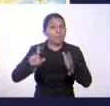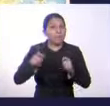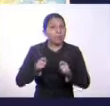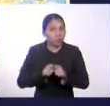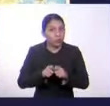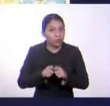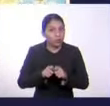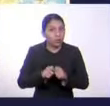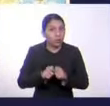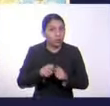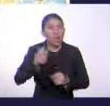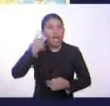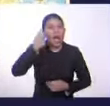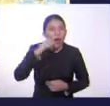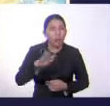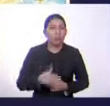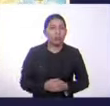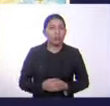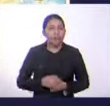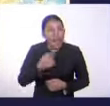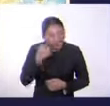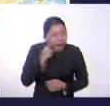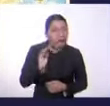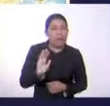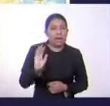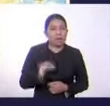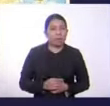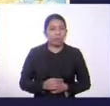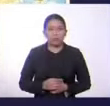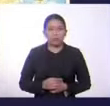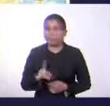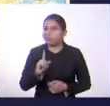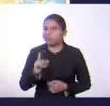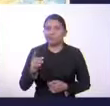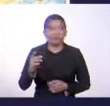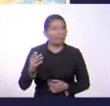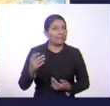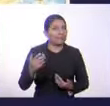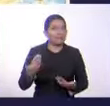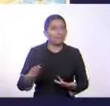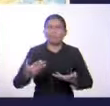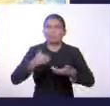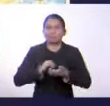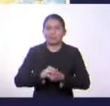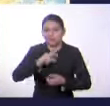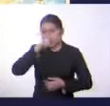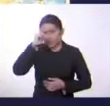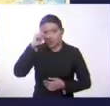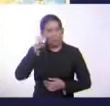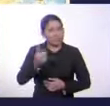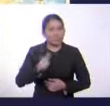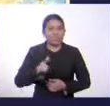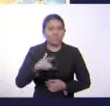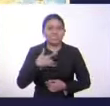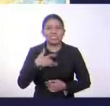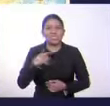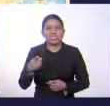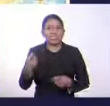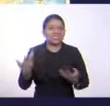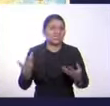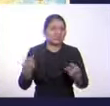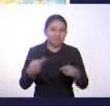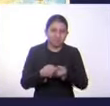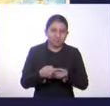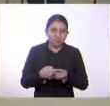aquí es que si en caso no, digamos, se logra restablecer y armonizar la relación laboral, entonces existe para eso también